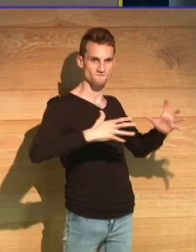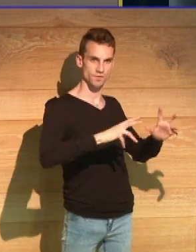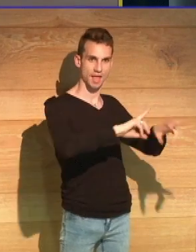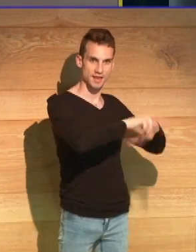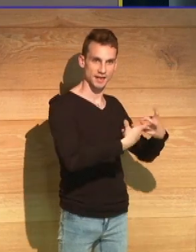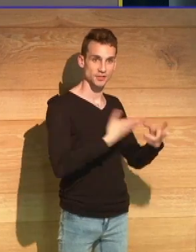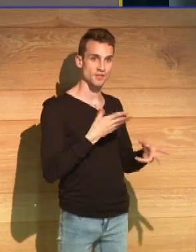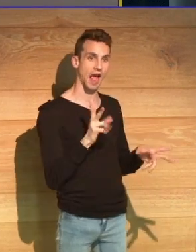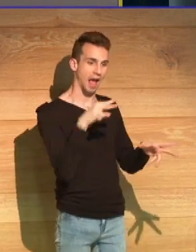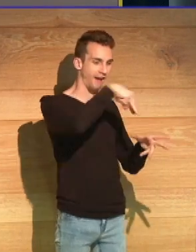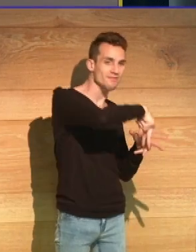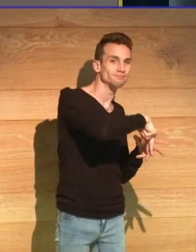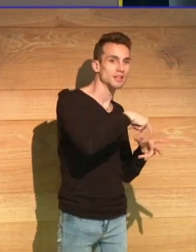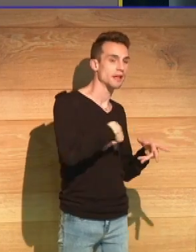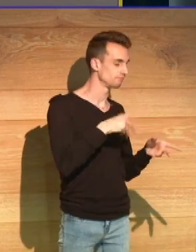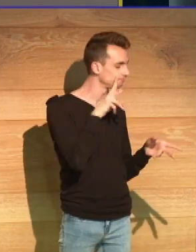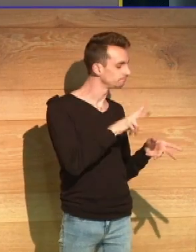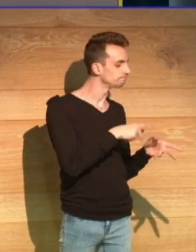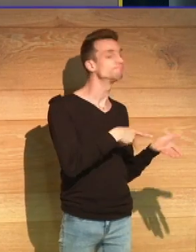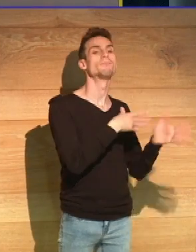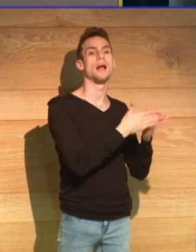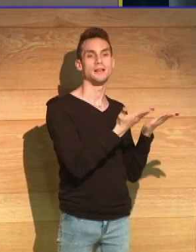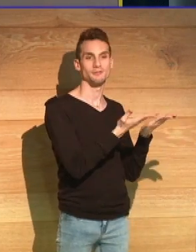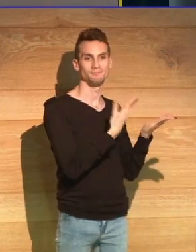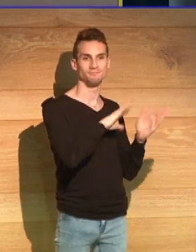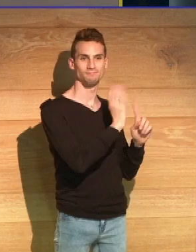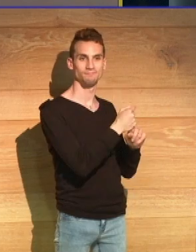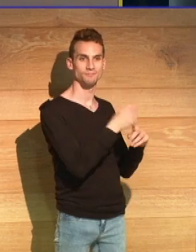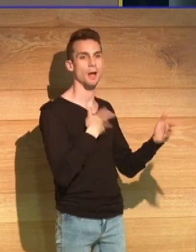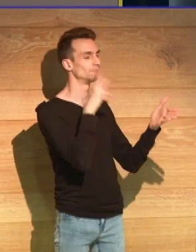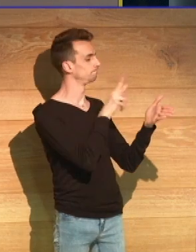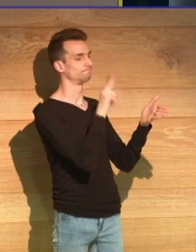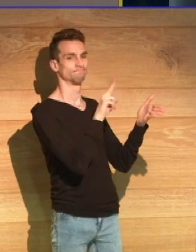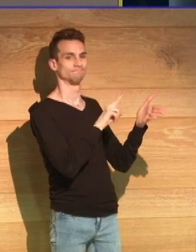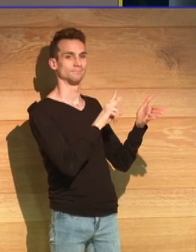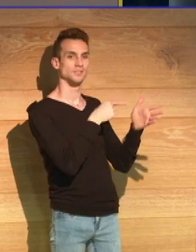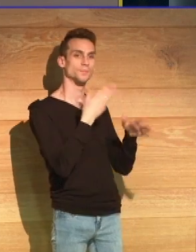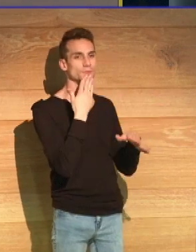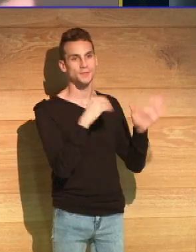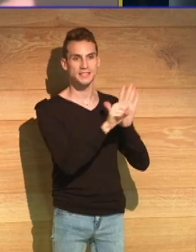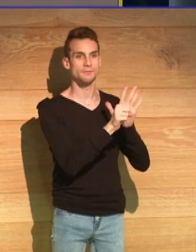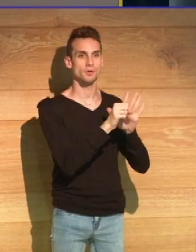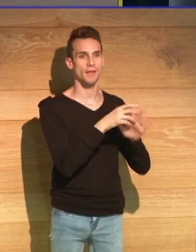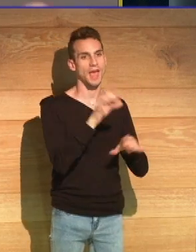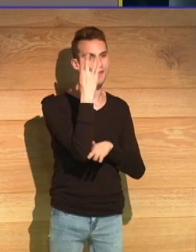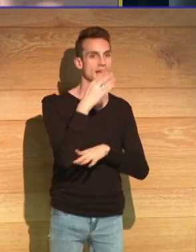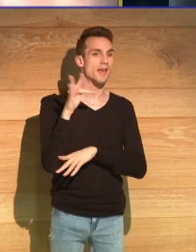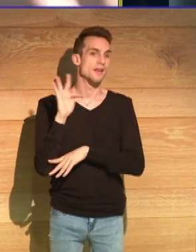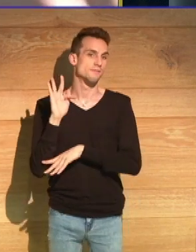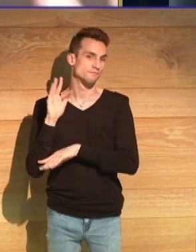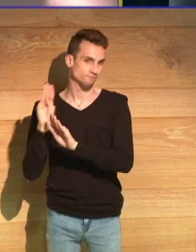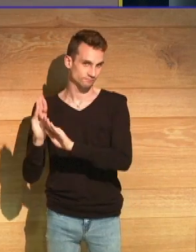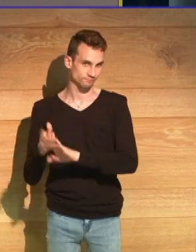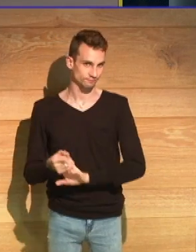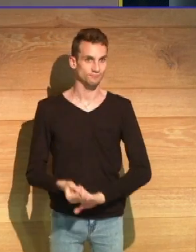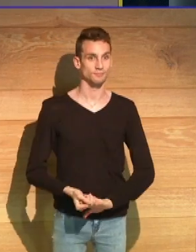y adentro él está leyendo este libro, que es un símbolo de todas las ideas como de Buckminster,